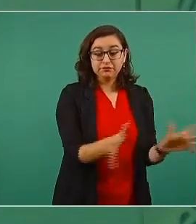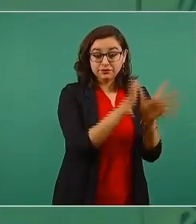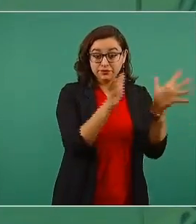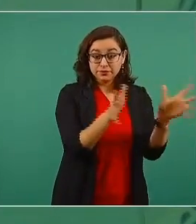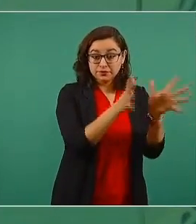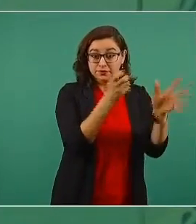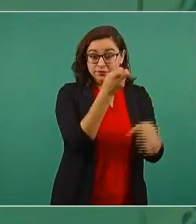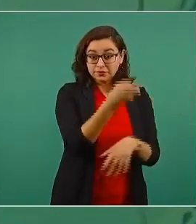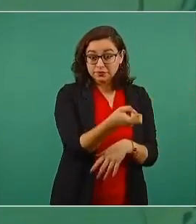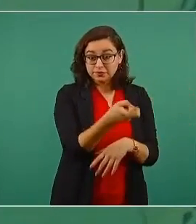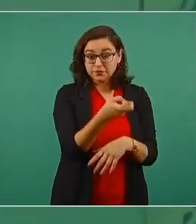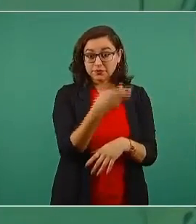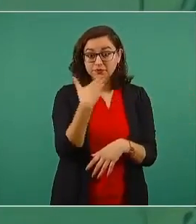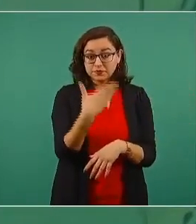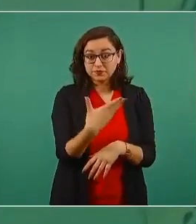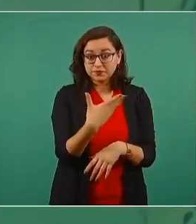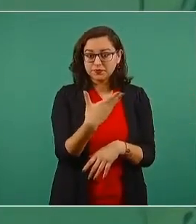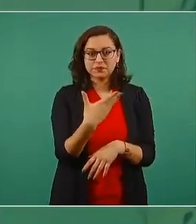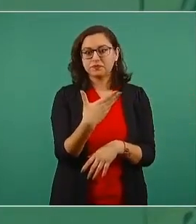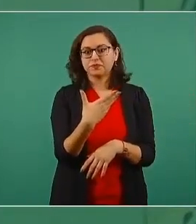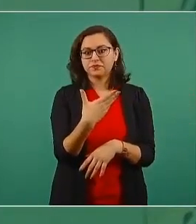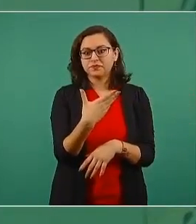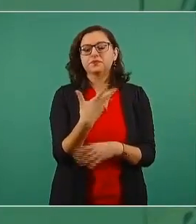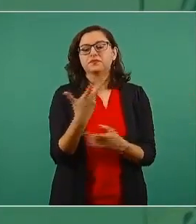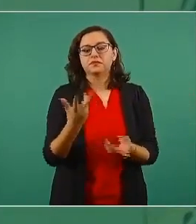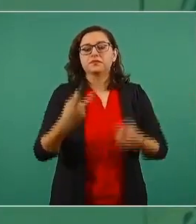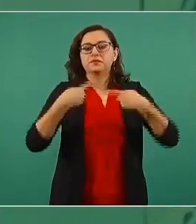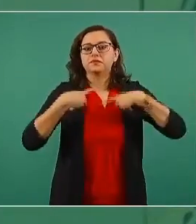Se dispuso de dinero de todos los mexicanos